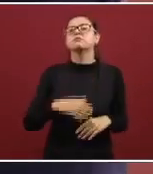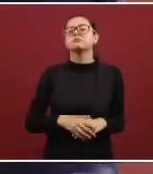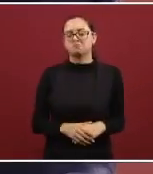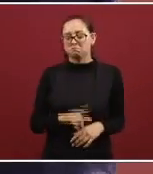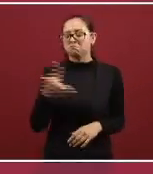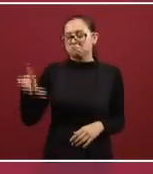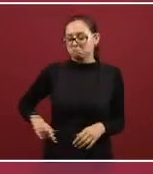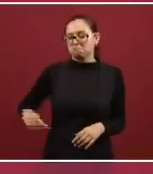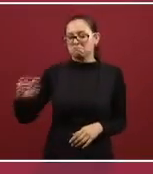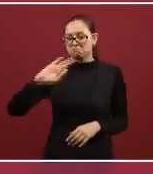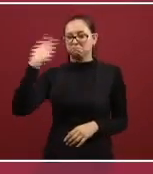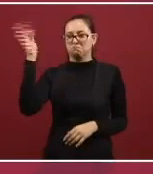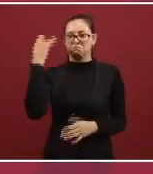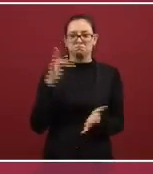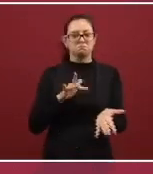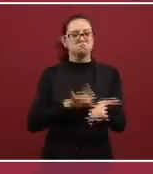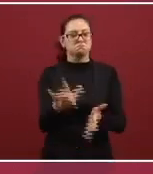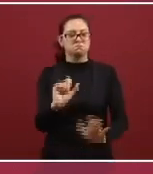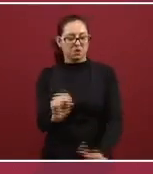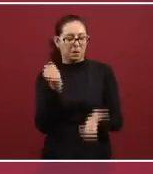por el gobierno federal